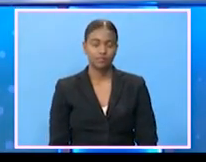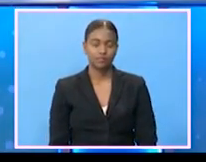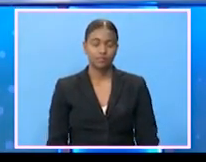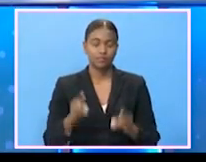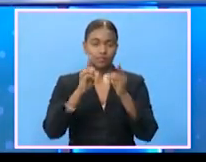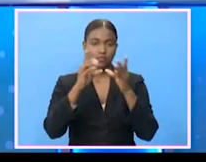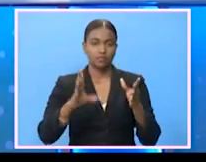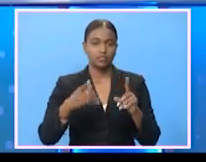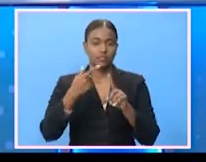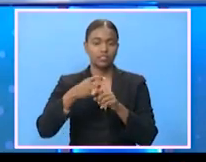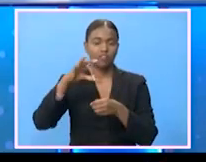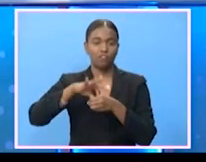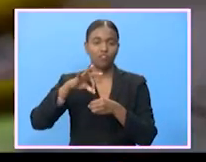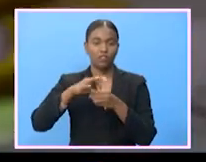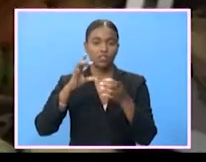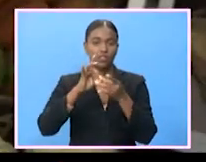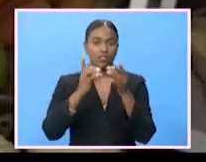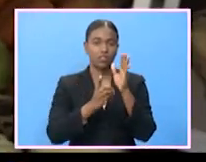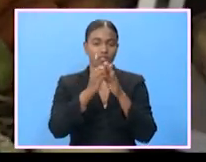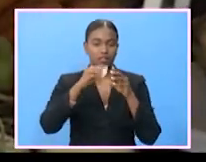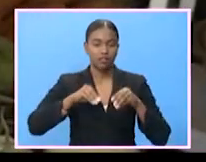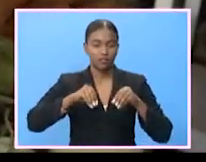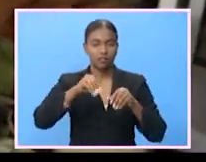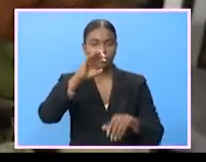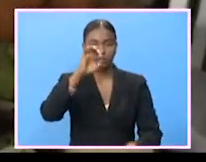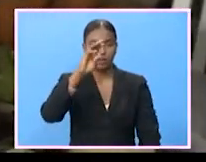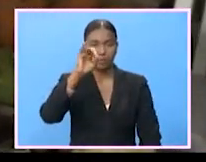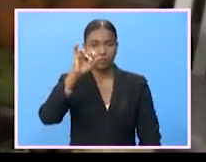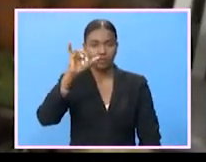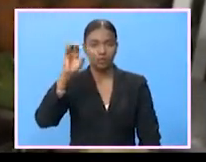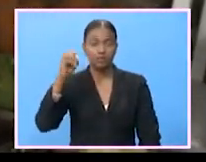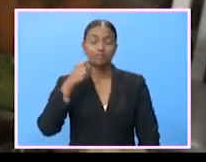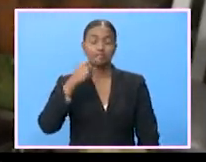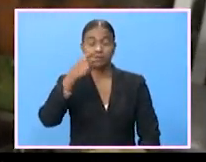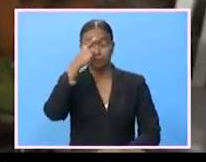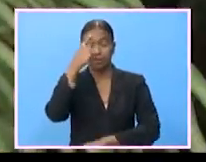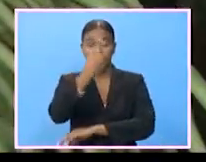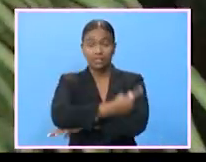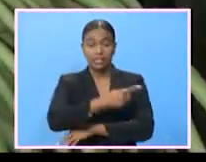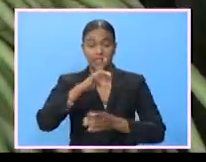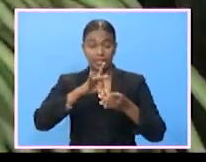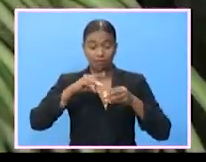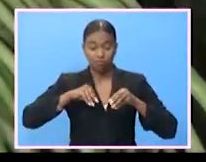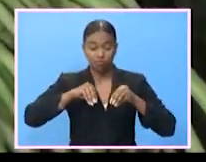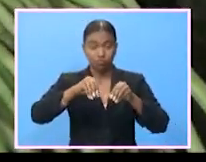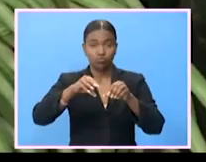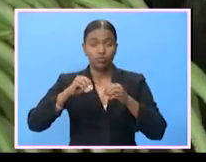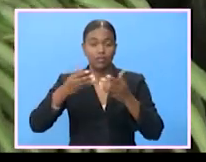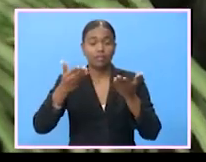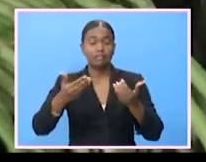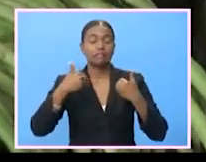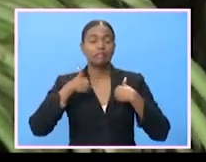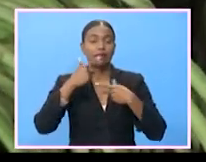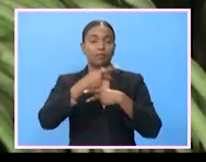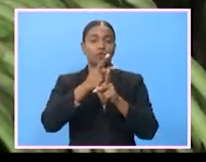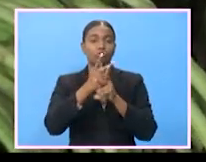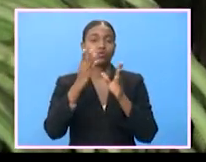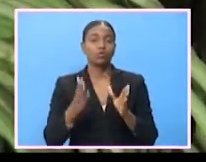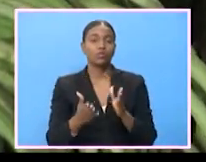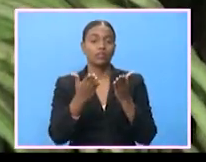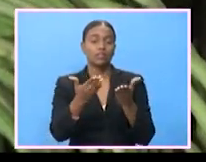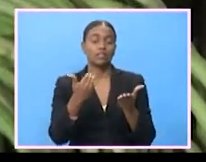el director del Fondo de Desarrollo Agropecuario, Emilio Galván, sostuvo que el Día de la Agricultura encuentra a los productores